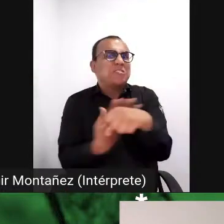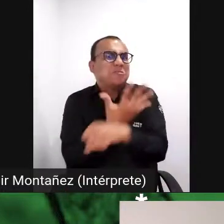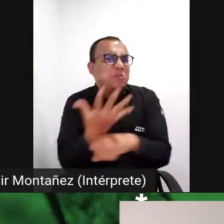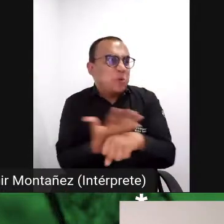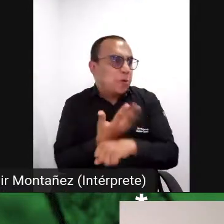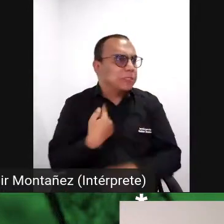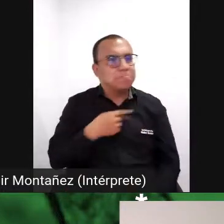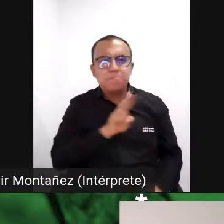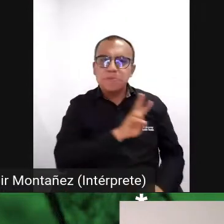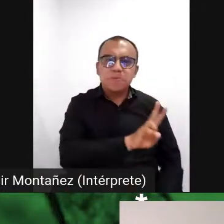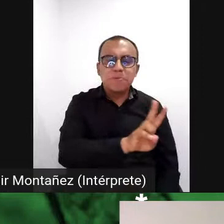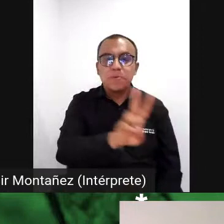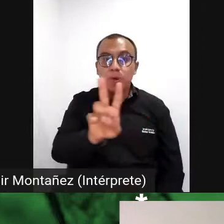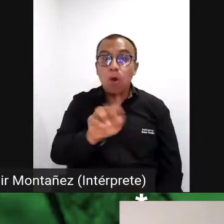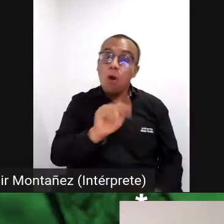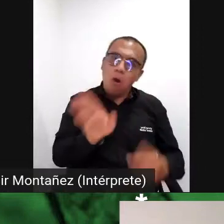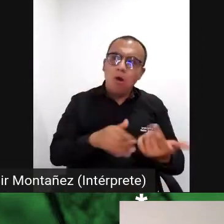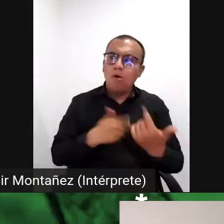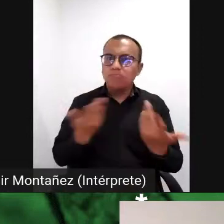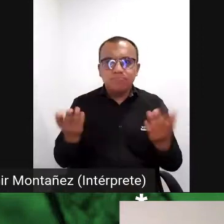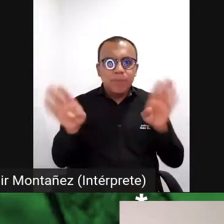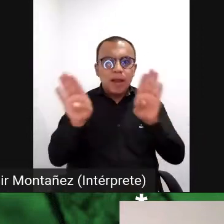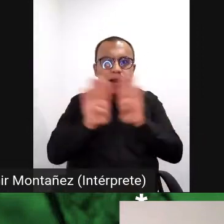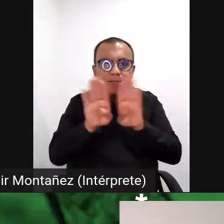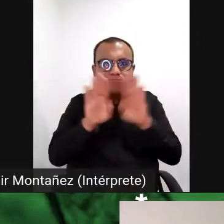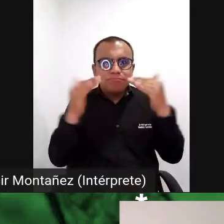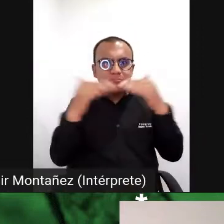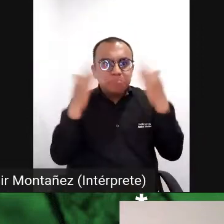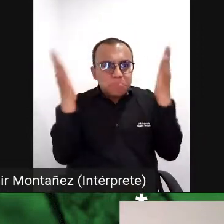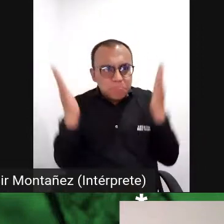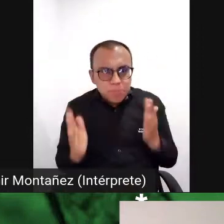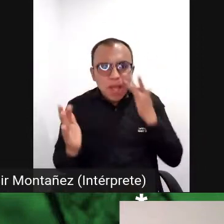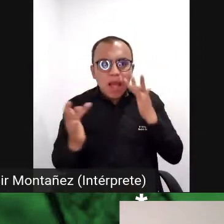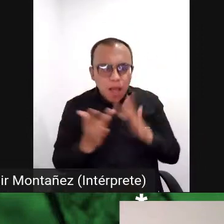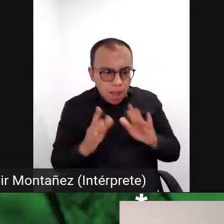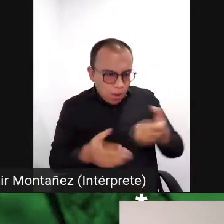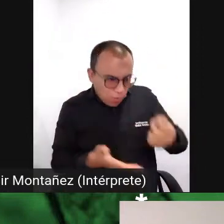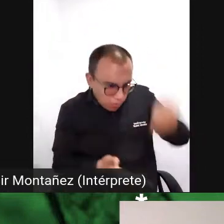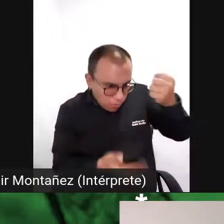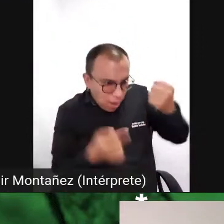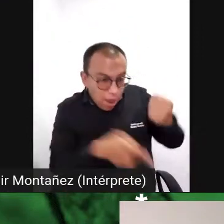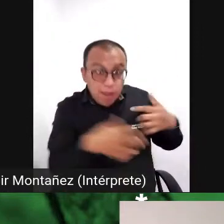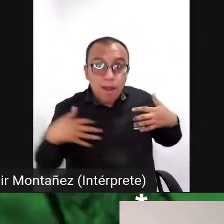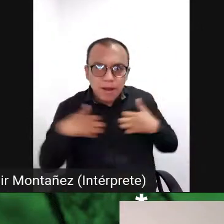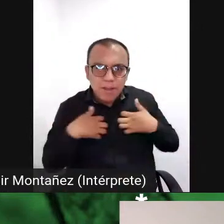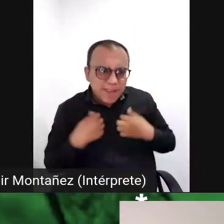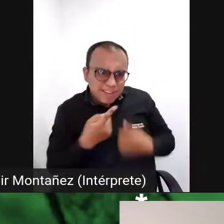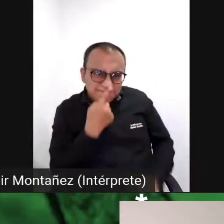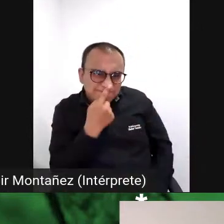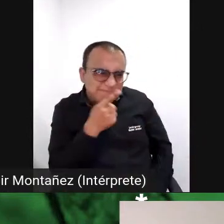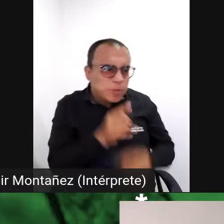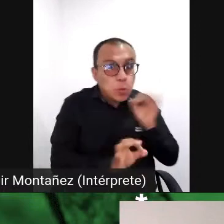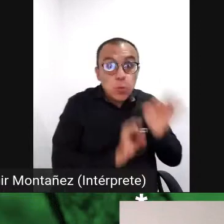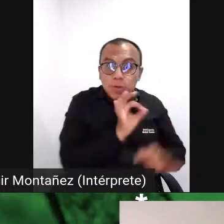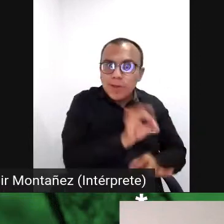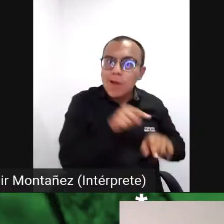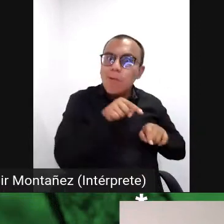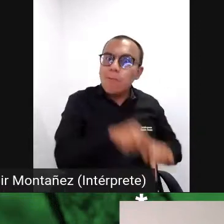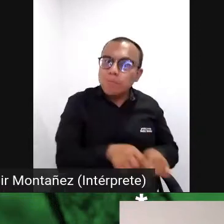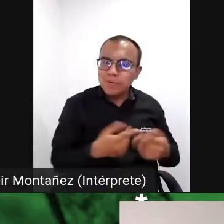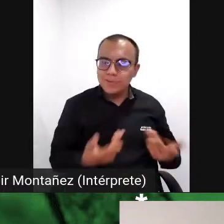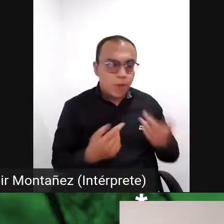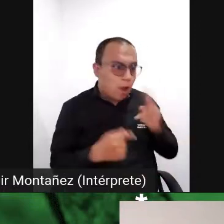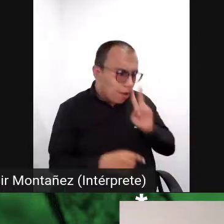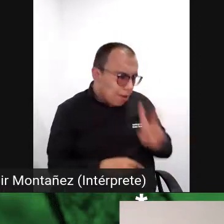en su casa, detrás de la puerta, debajo de la matera, hay un animalito que vale la pena revisar, cuidar, entender,